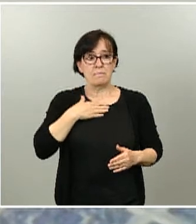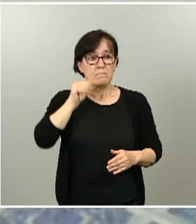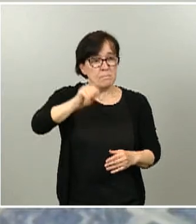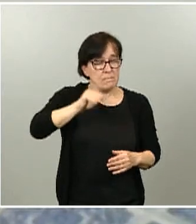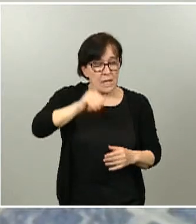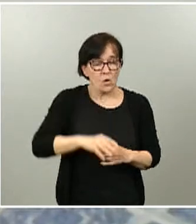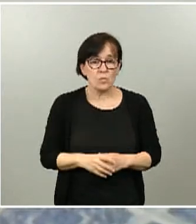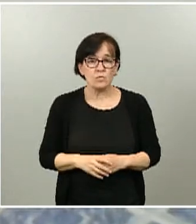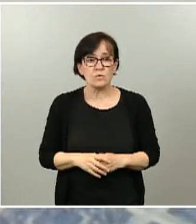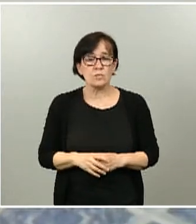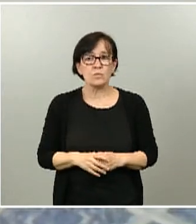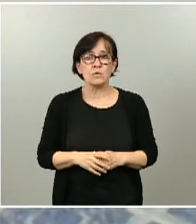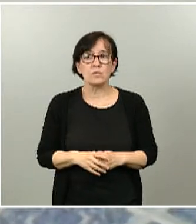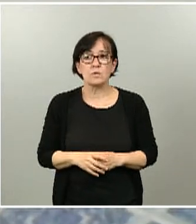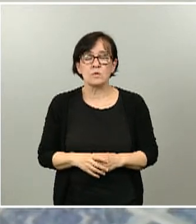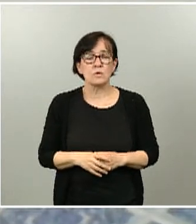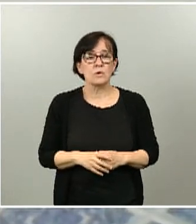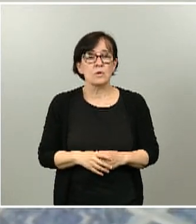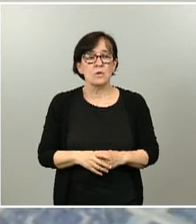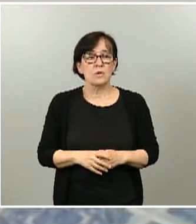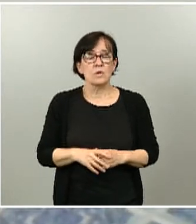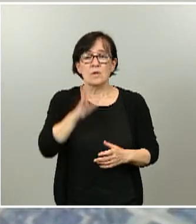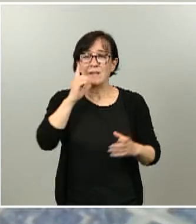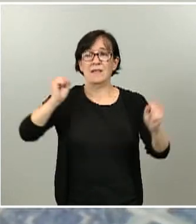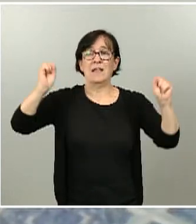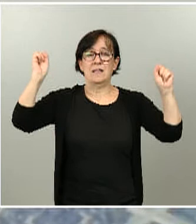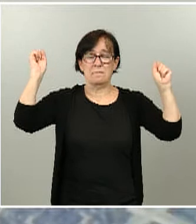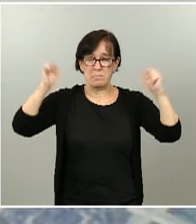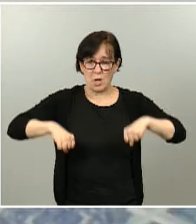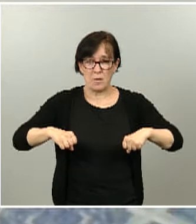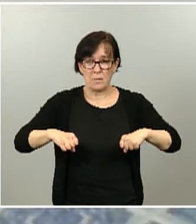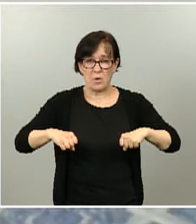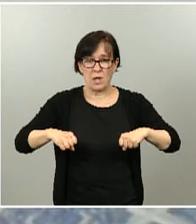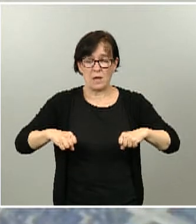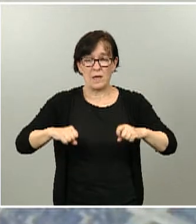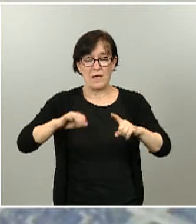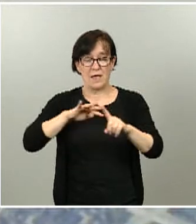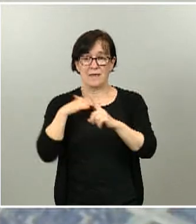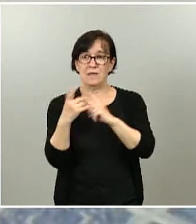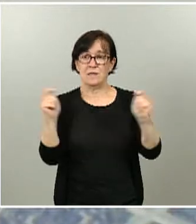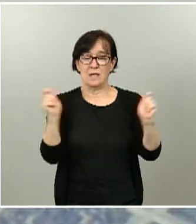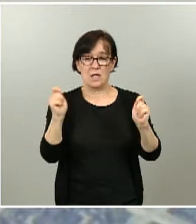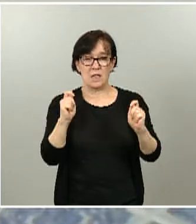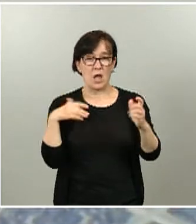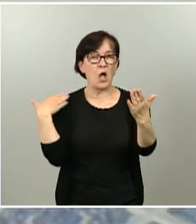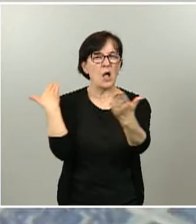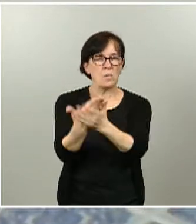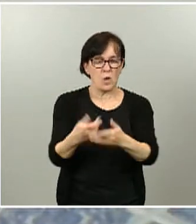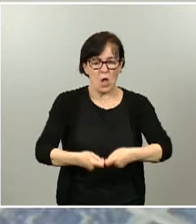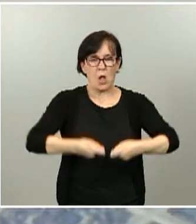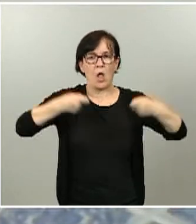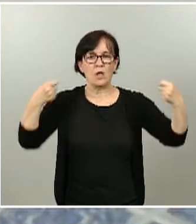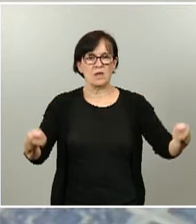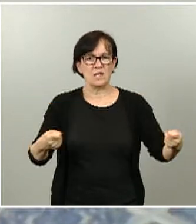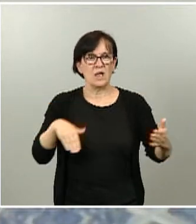era, en concreto, al haber aprobado el estado de alarma, la propuesta de prórroga de la alarma hasta el 7 de